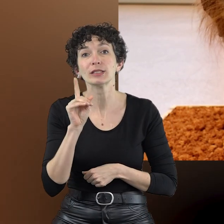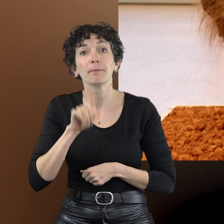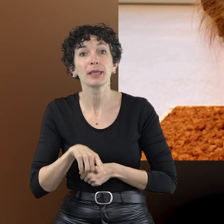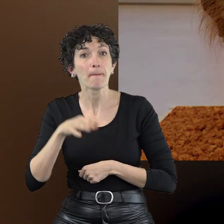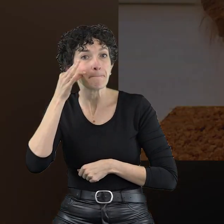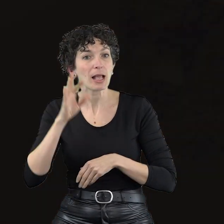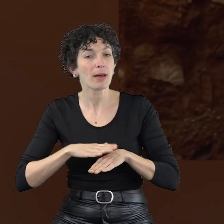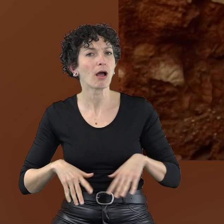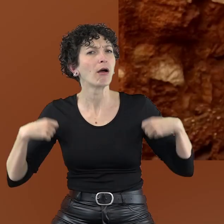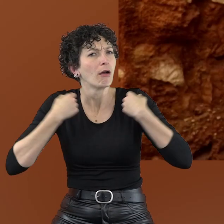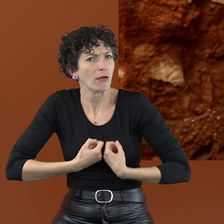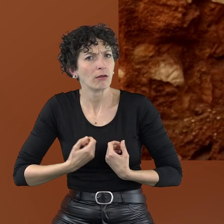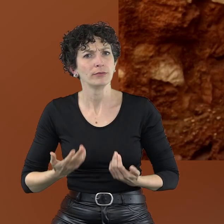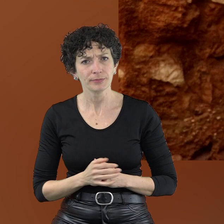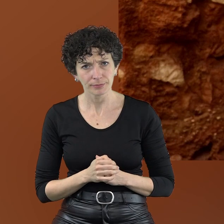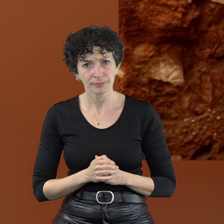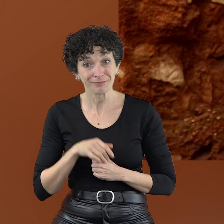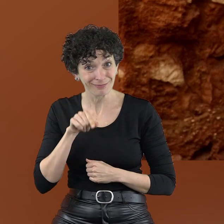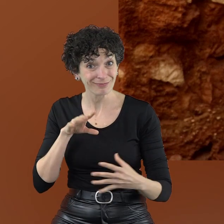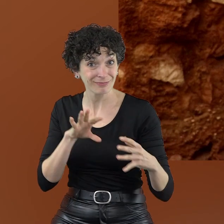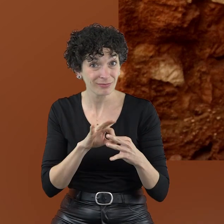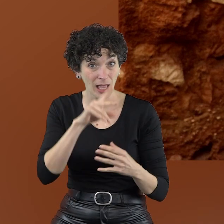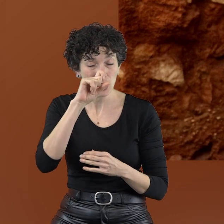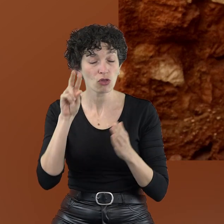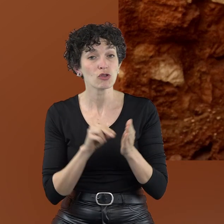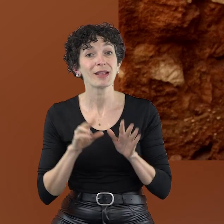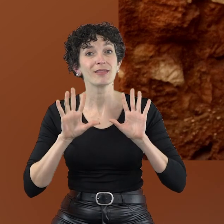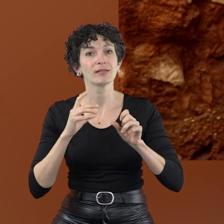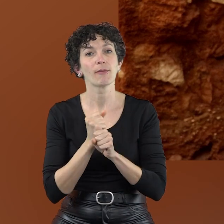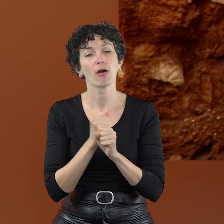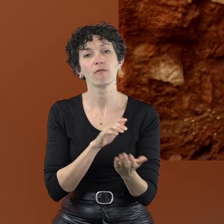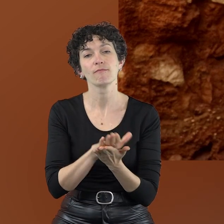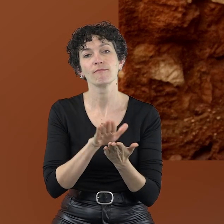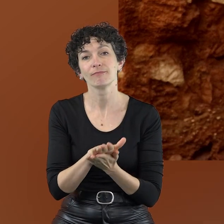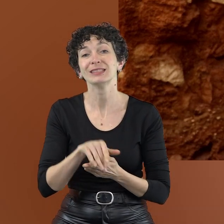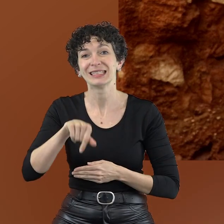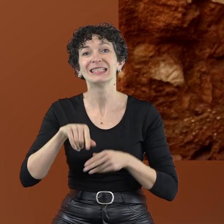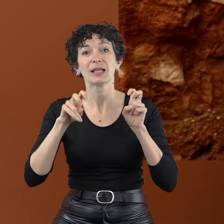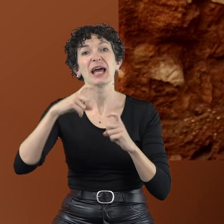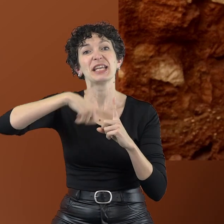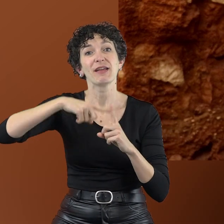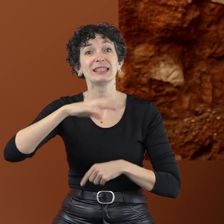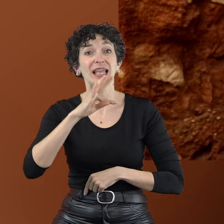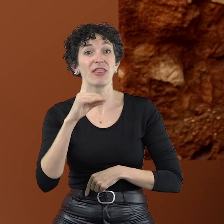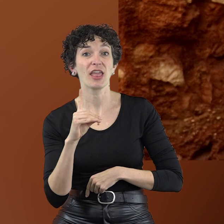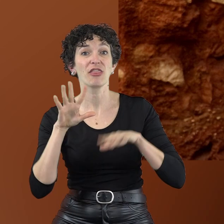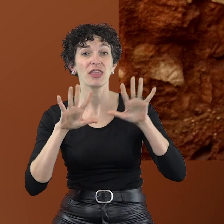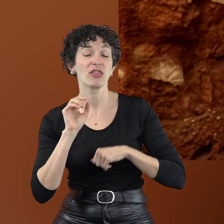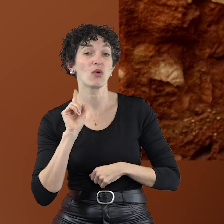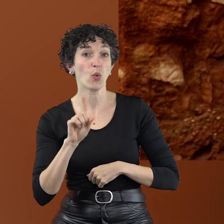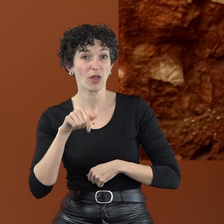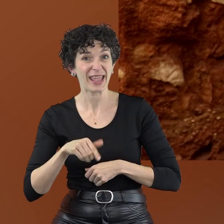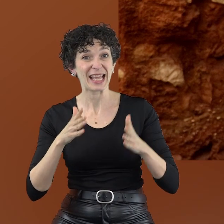cubrirse? En este sentido, ya en el año 2010 se publicó un trabajo sobre el nivel TD-11 de Gran Dolina en la Sierra de